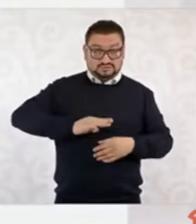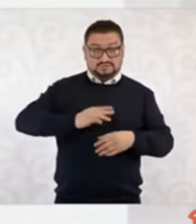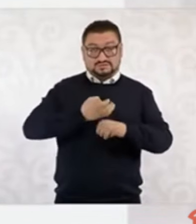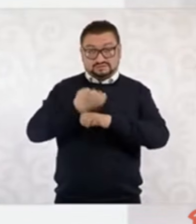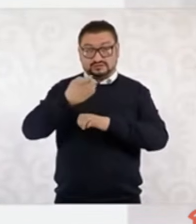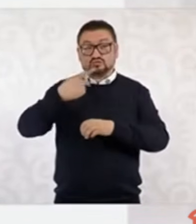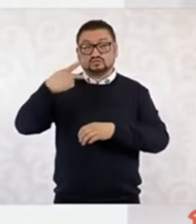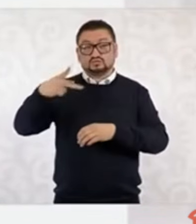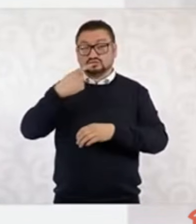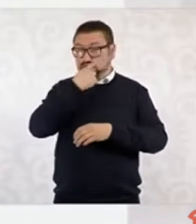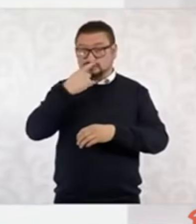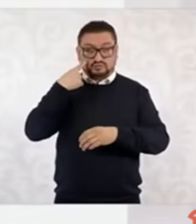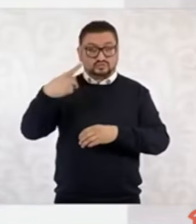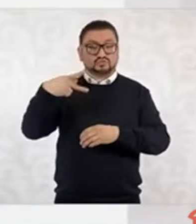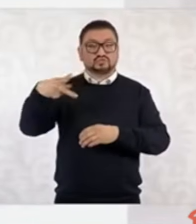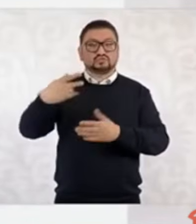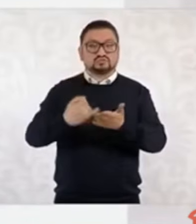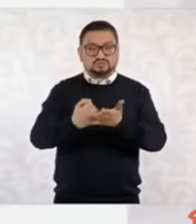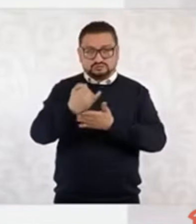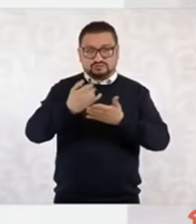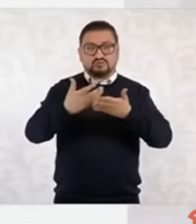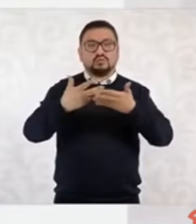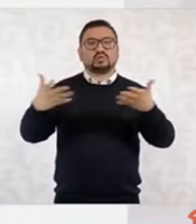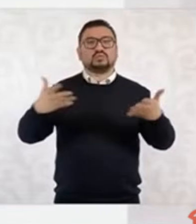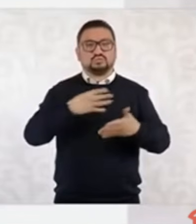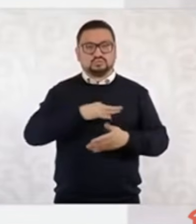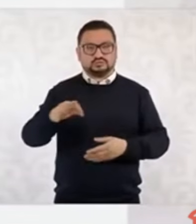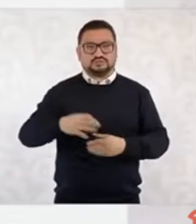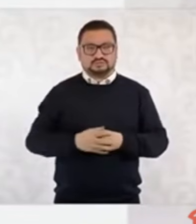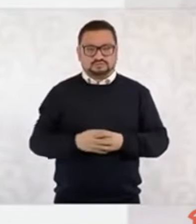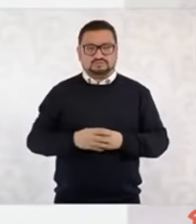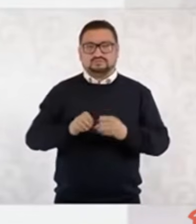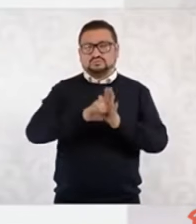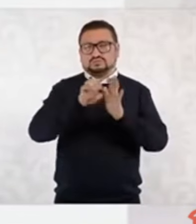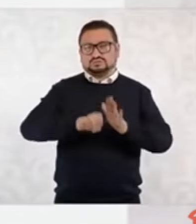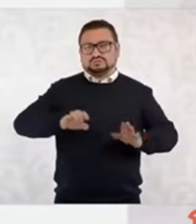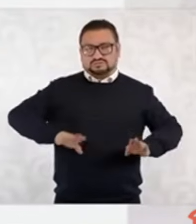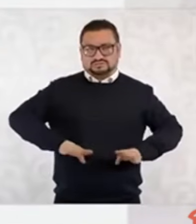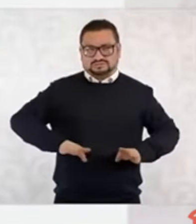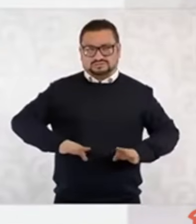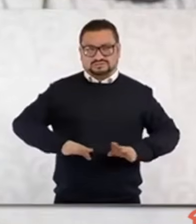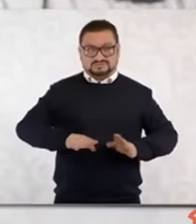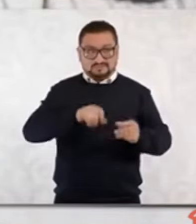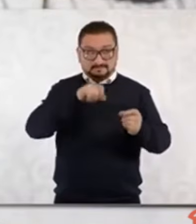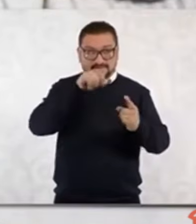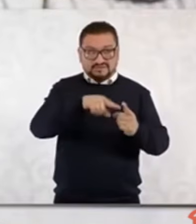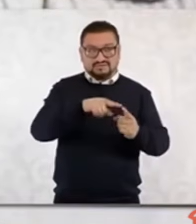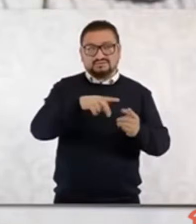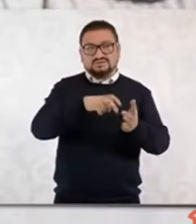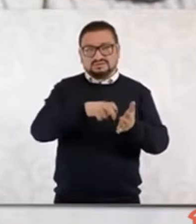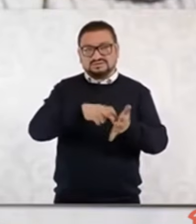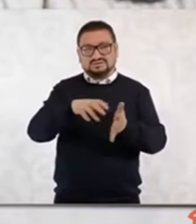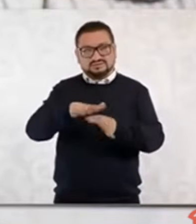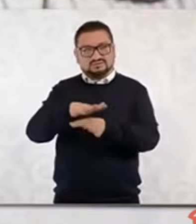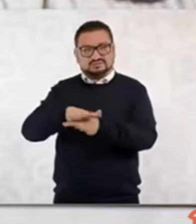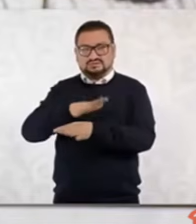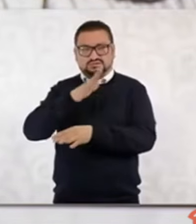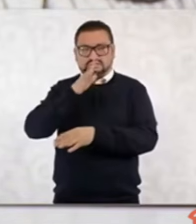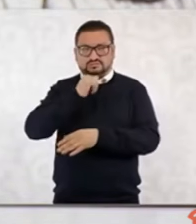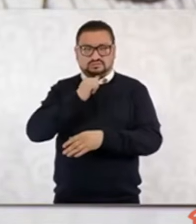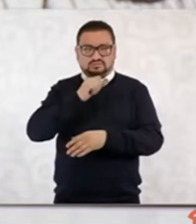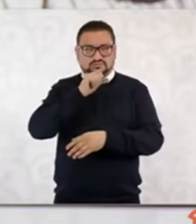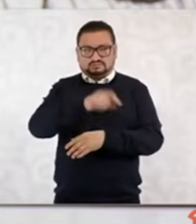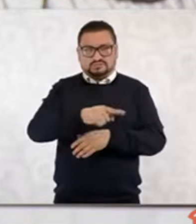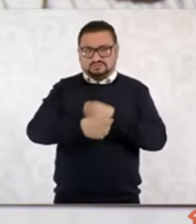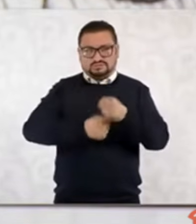estados. Como hay una característica, no se puede plantear la misma reforma el mismo año que